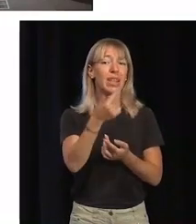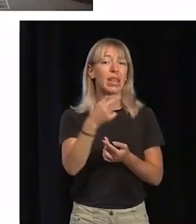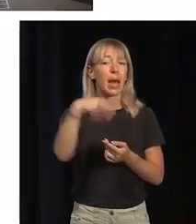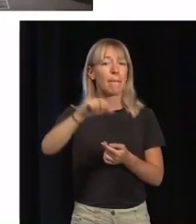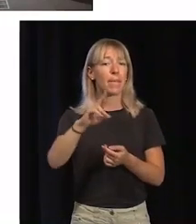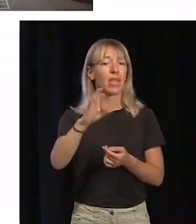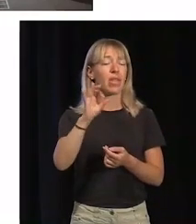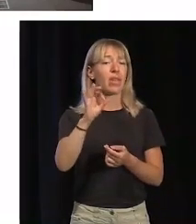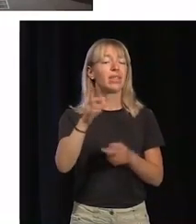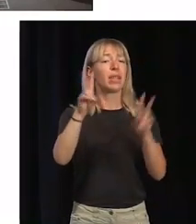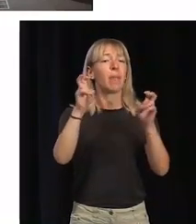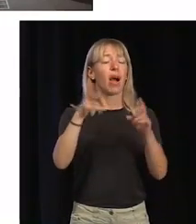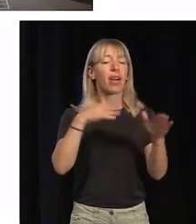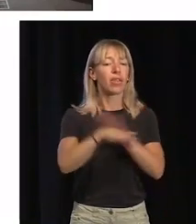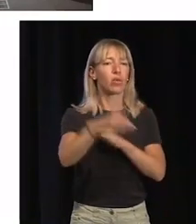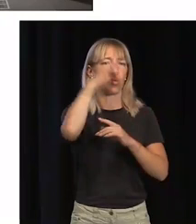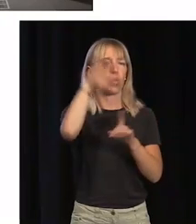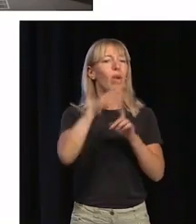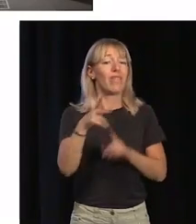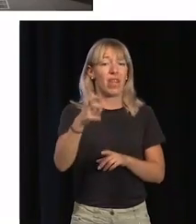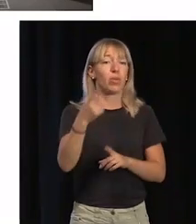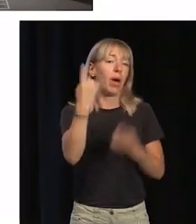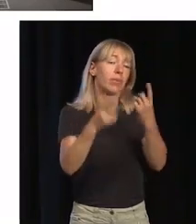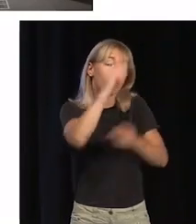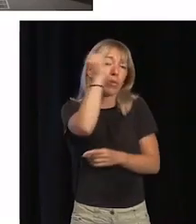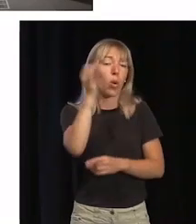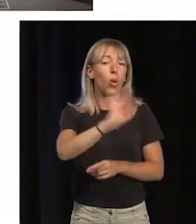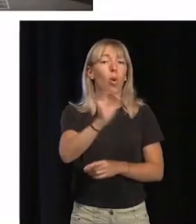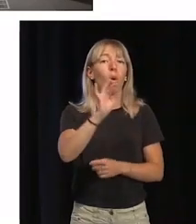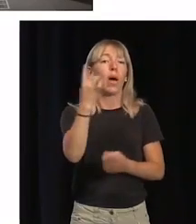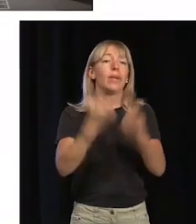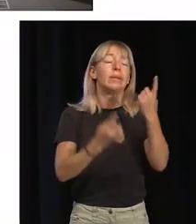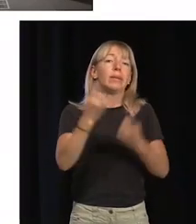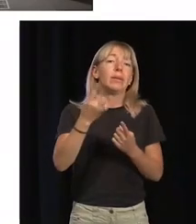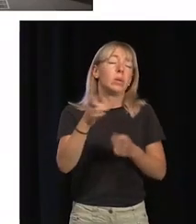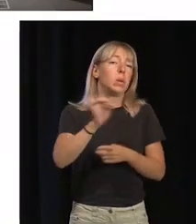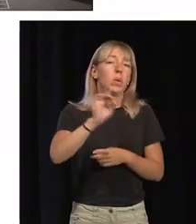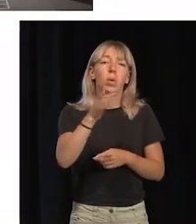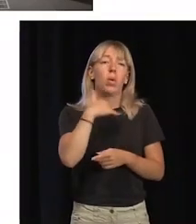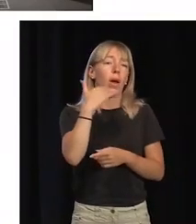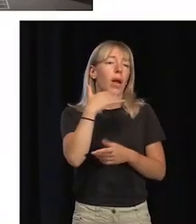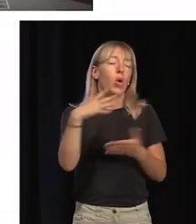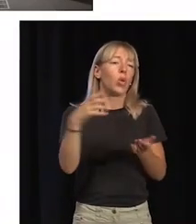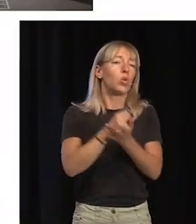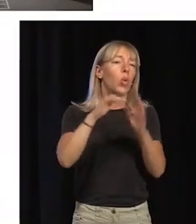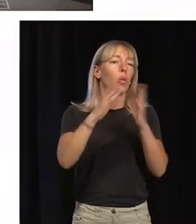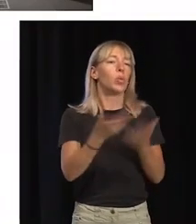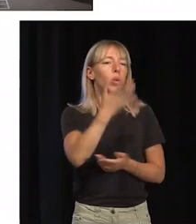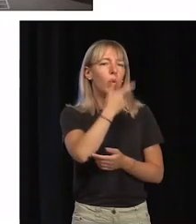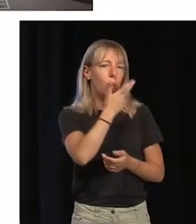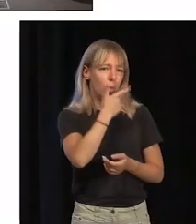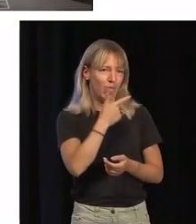Mercedes, el acceso a la cultura es un derecho, pero muchas veces se nos olvida o muchas veces no es algo que todo el mundo conozca,